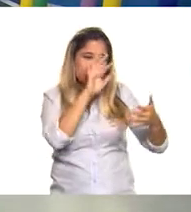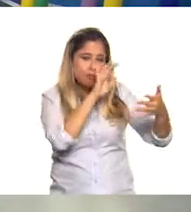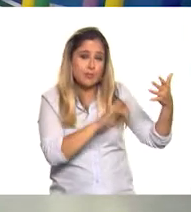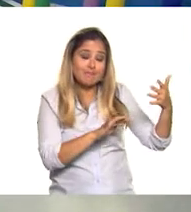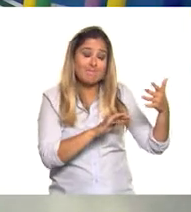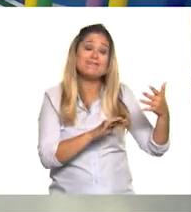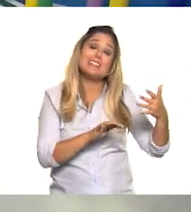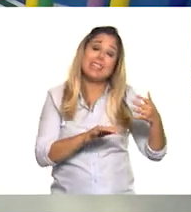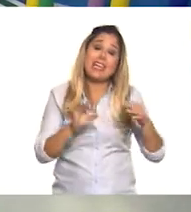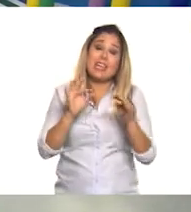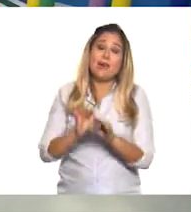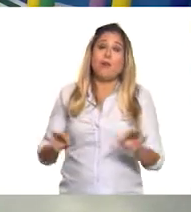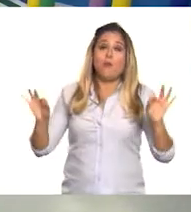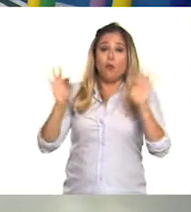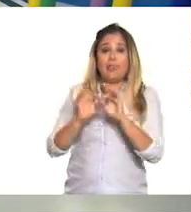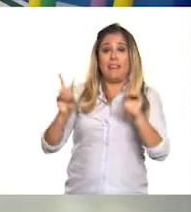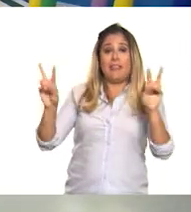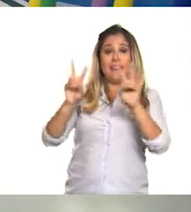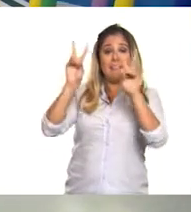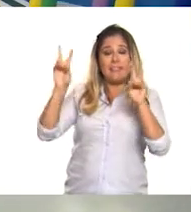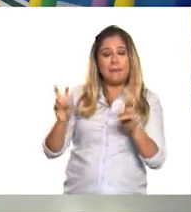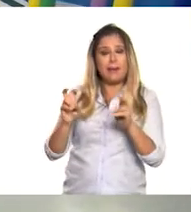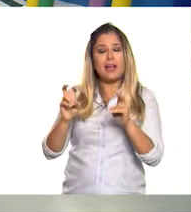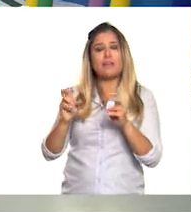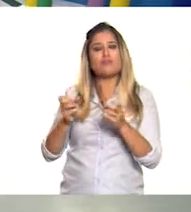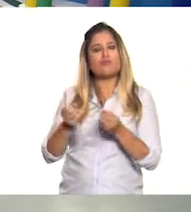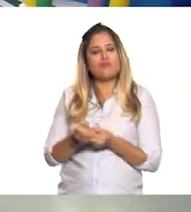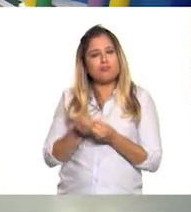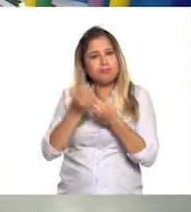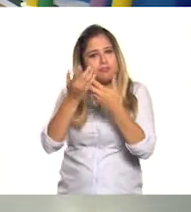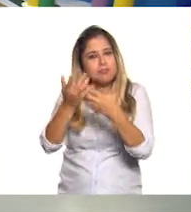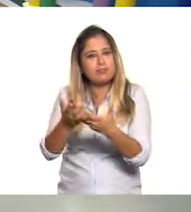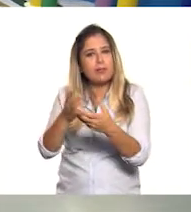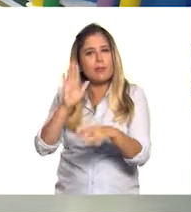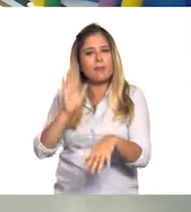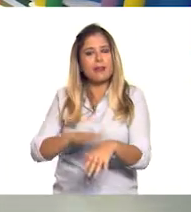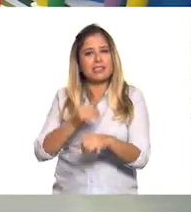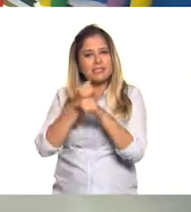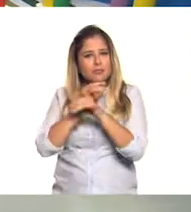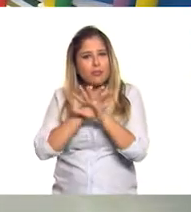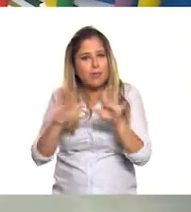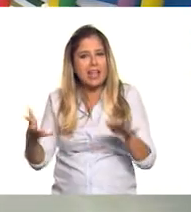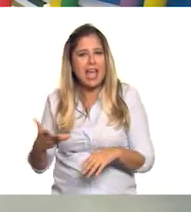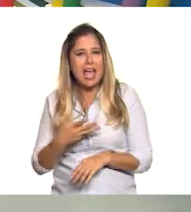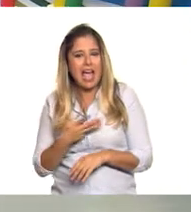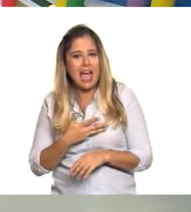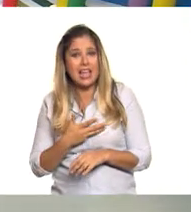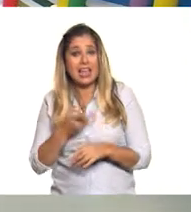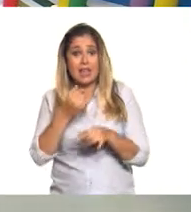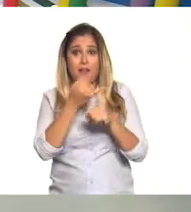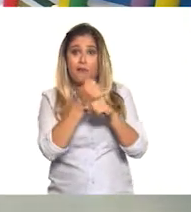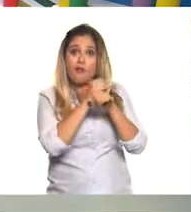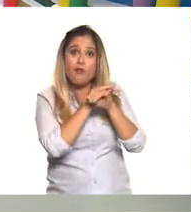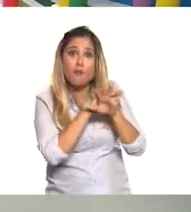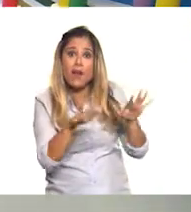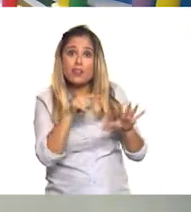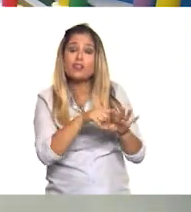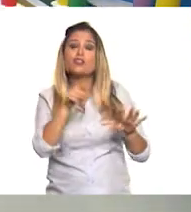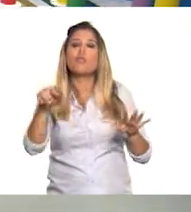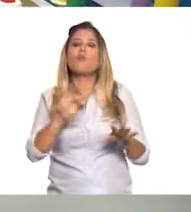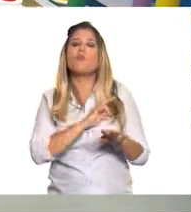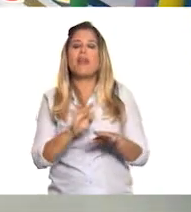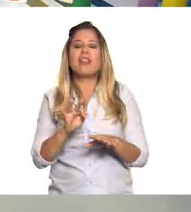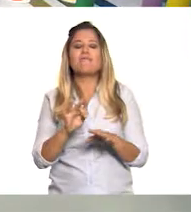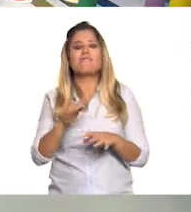relevante que el tema pues aporte algo que sea más que información. Es decir, que esa información de algún modo pues nos